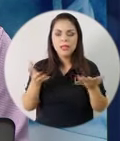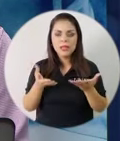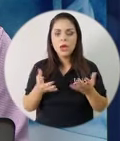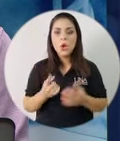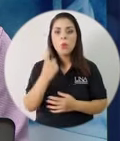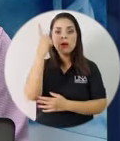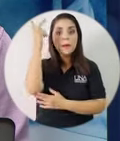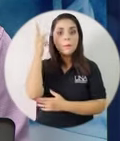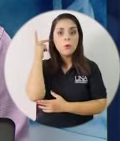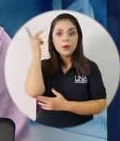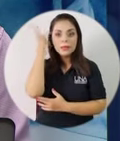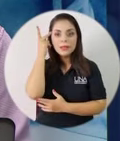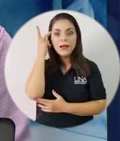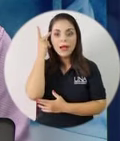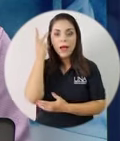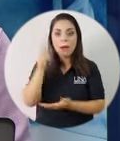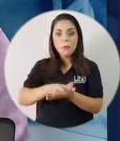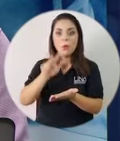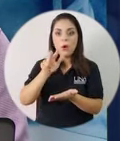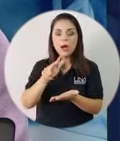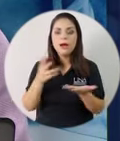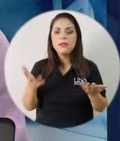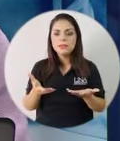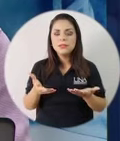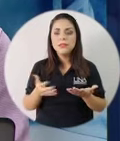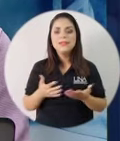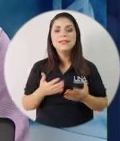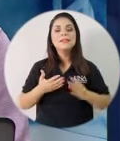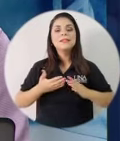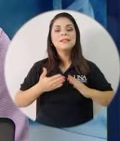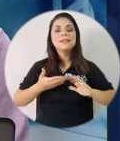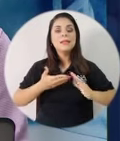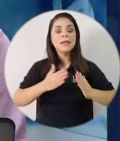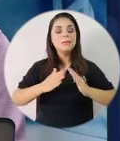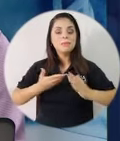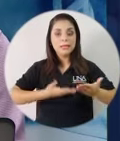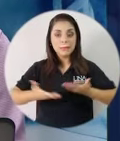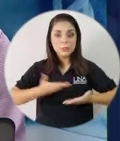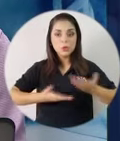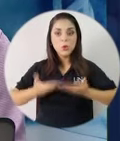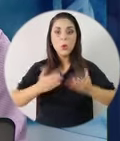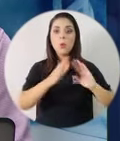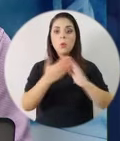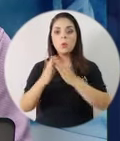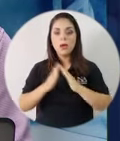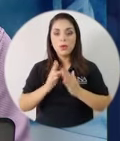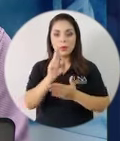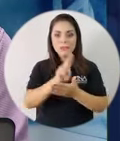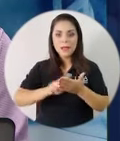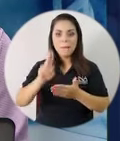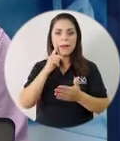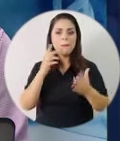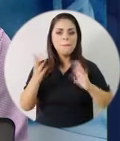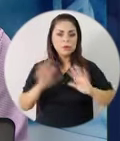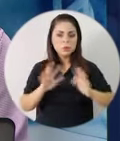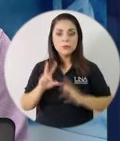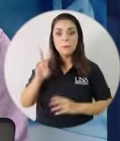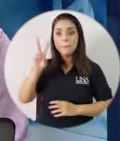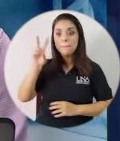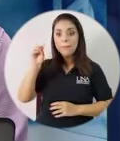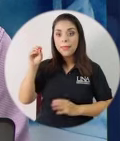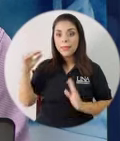políticas aprobadas implica la creación del servicio comunal universitario para que nuestros